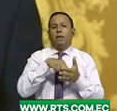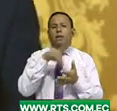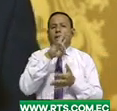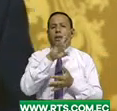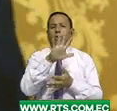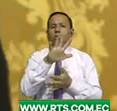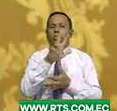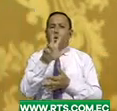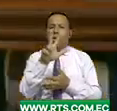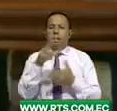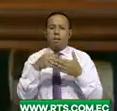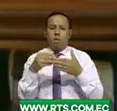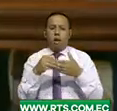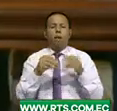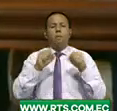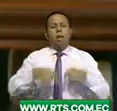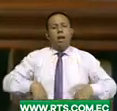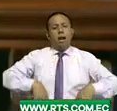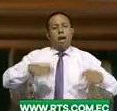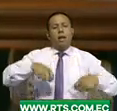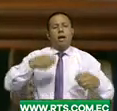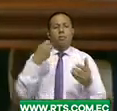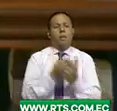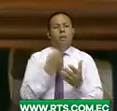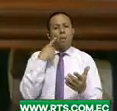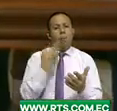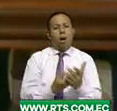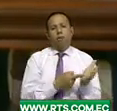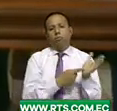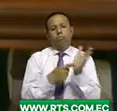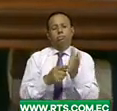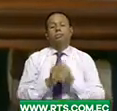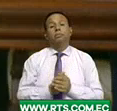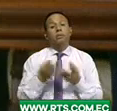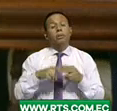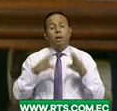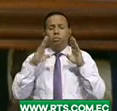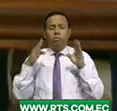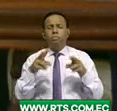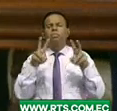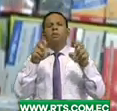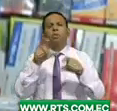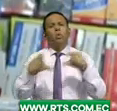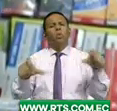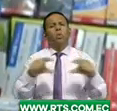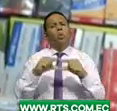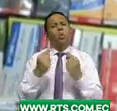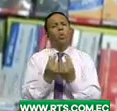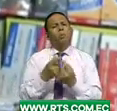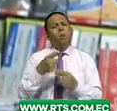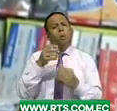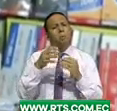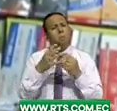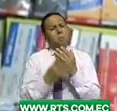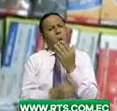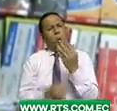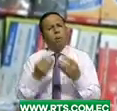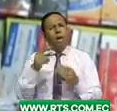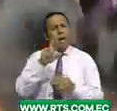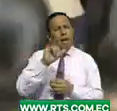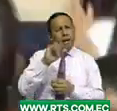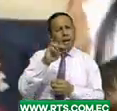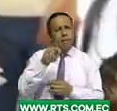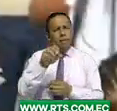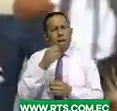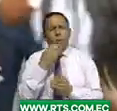2.753 dólares. También la mirada se fijó en el régimen para negocios populares y emprendedores, RIMPE. En